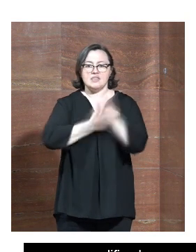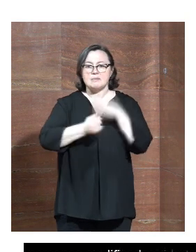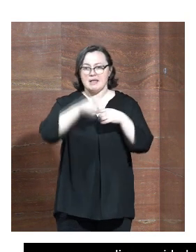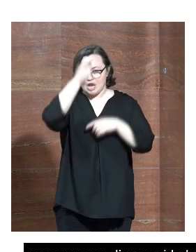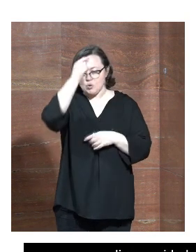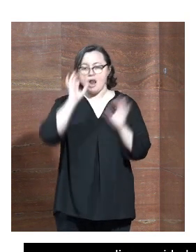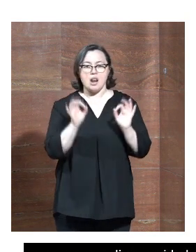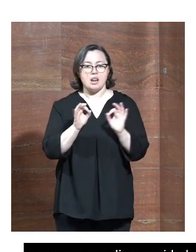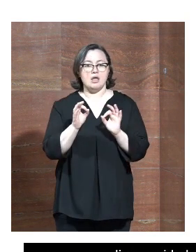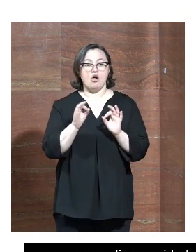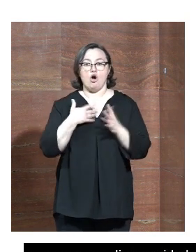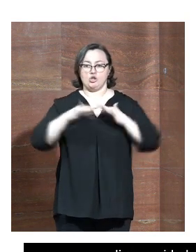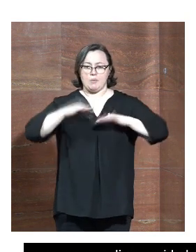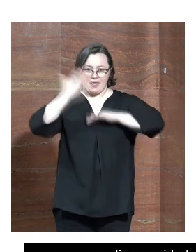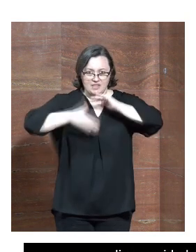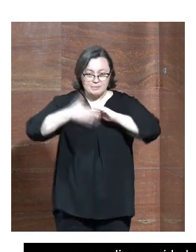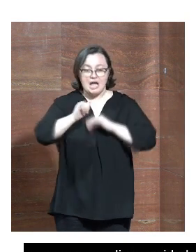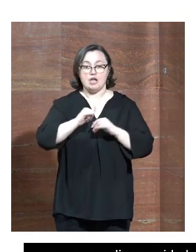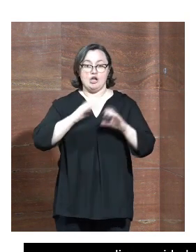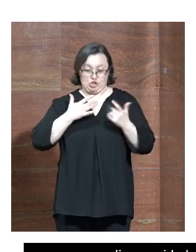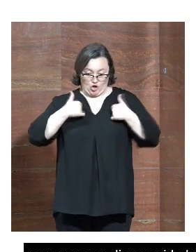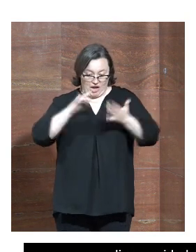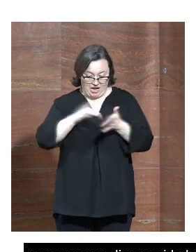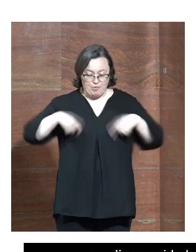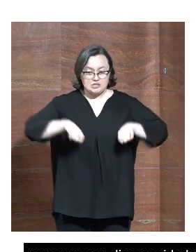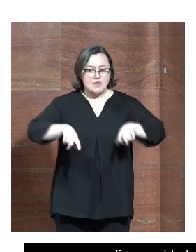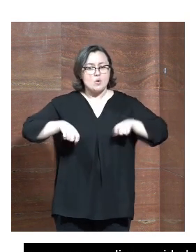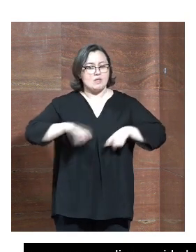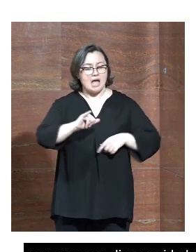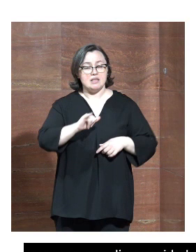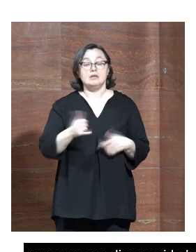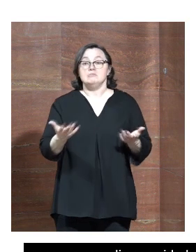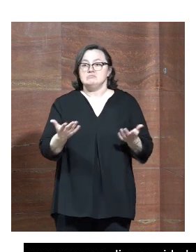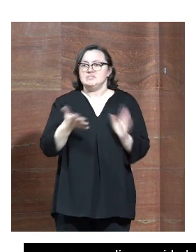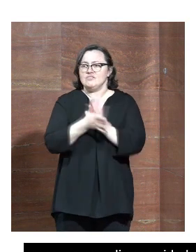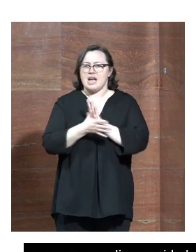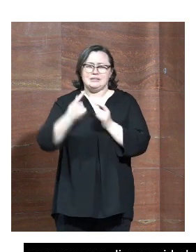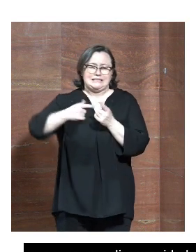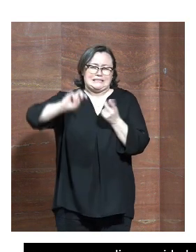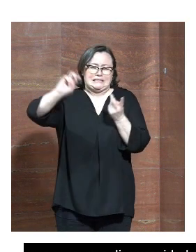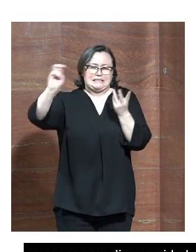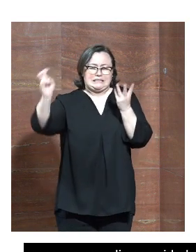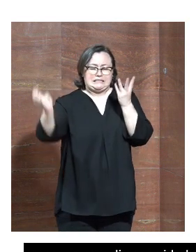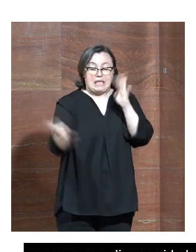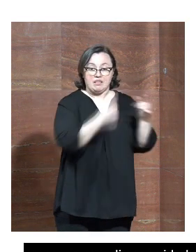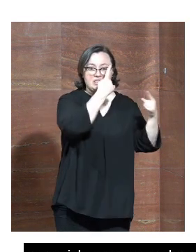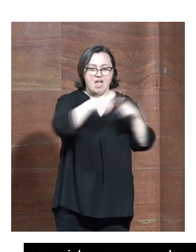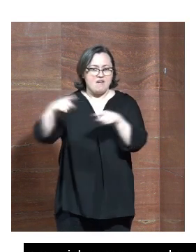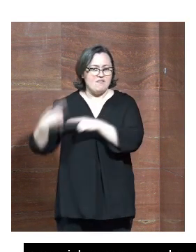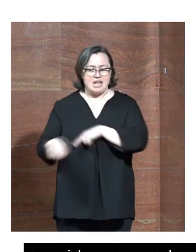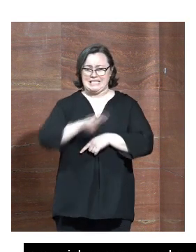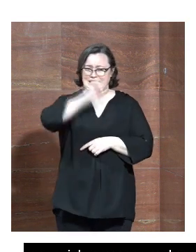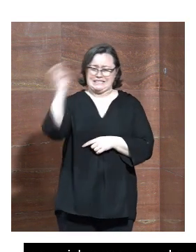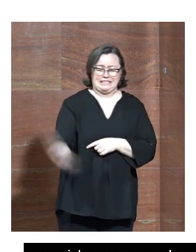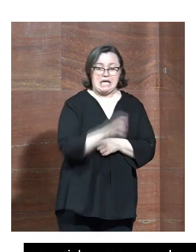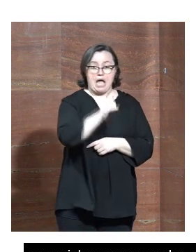discapacidad intelectual, con movilidad reducida, como es mi caso, que voy en silla de ruedas. Hay una multiplicidad y una